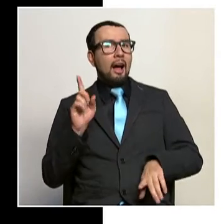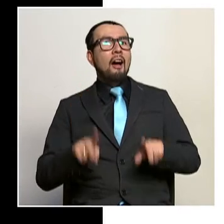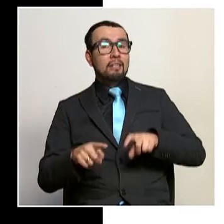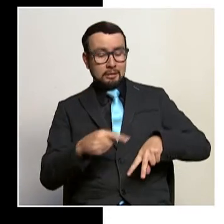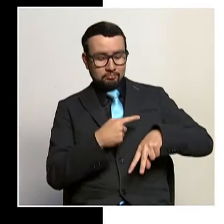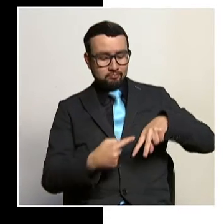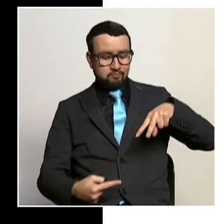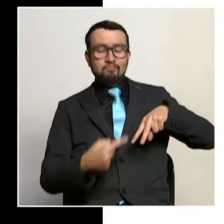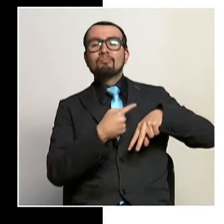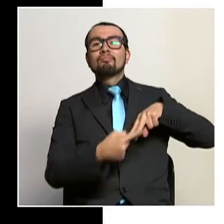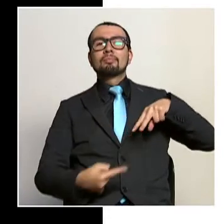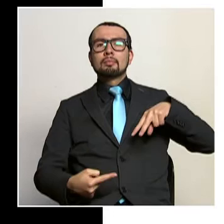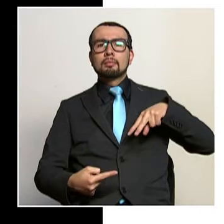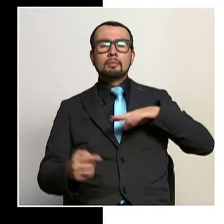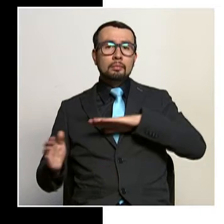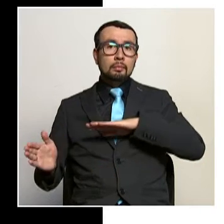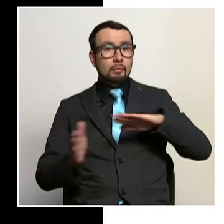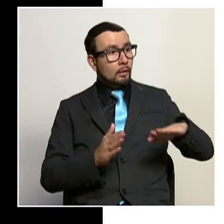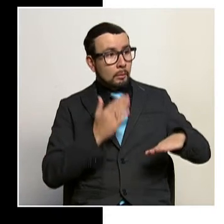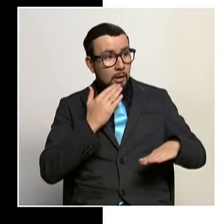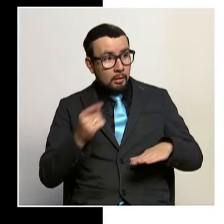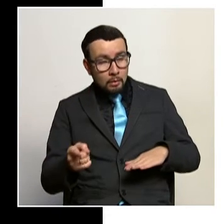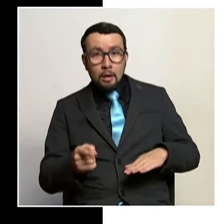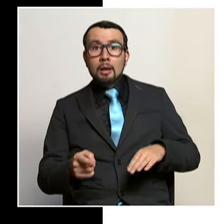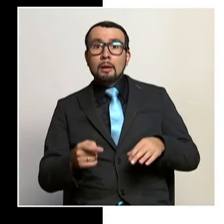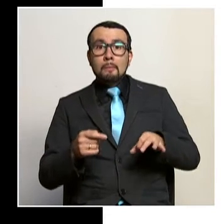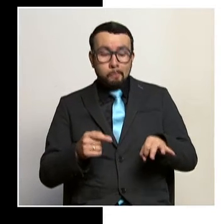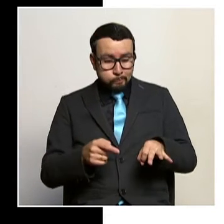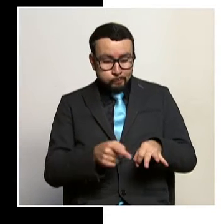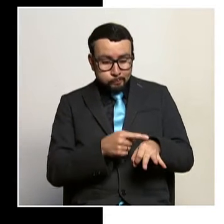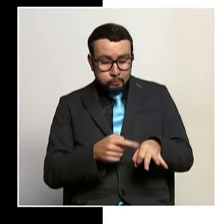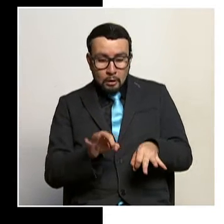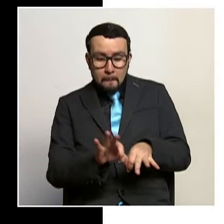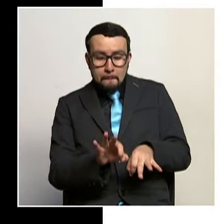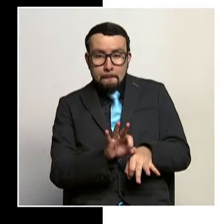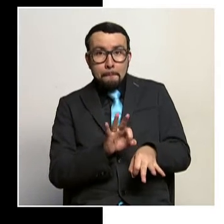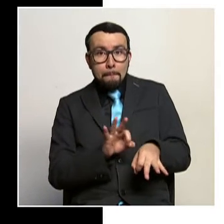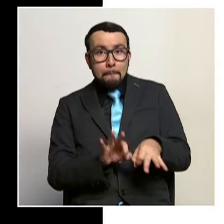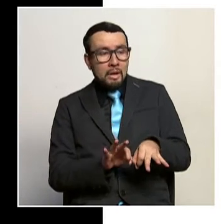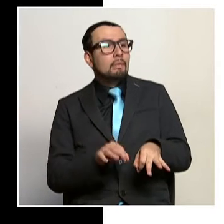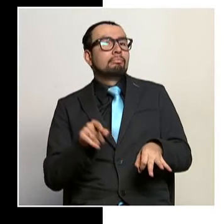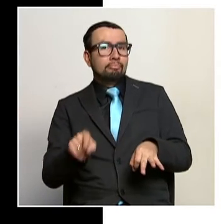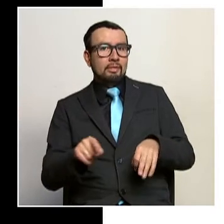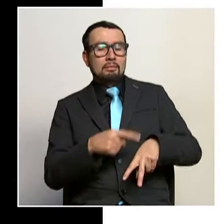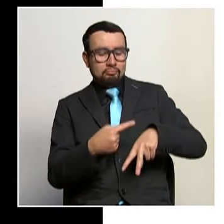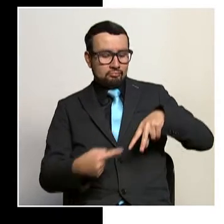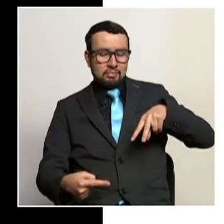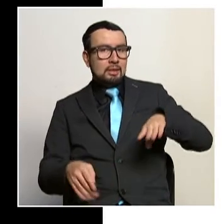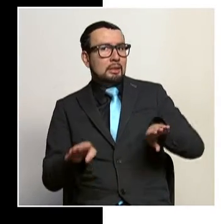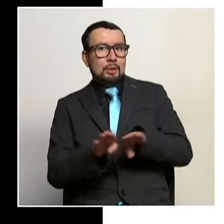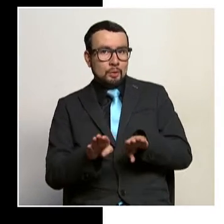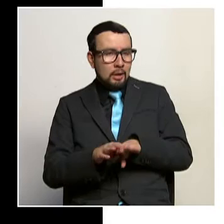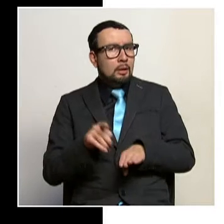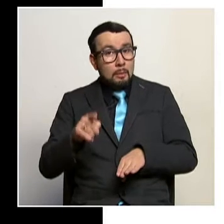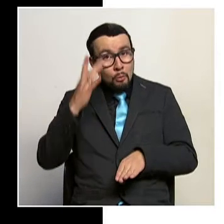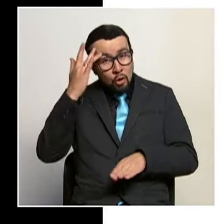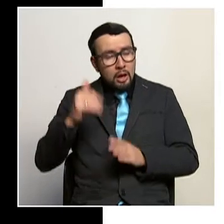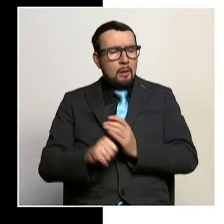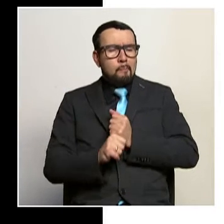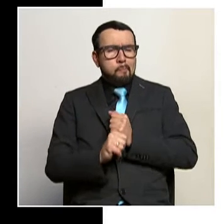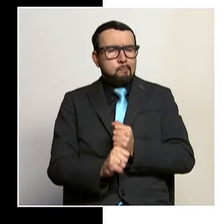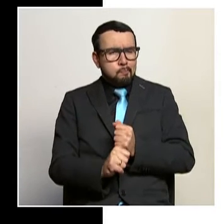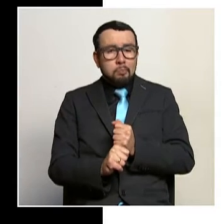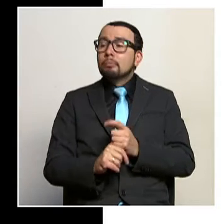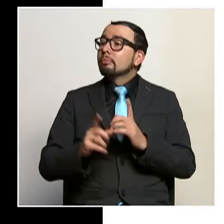otra cosa, es que la hemorroides es una varices. Exactamente. Y la hemorroides es del estreñimiento. Igual las varices